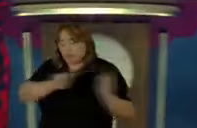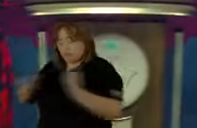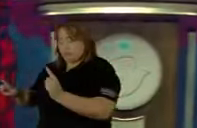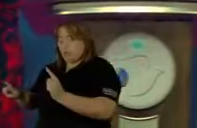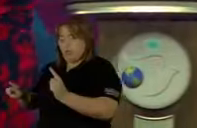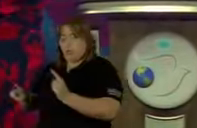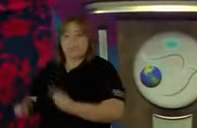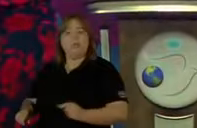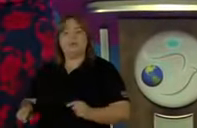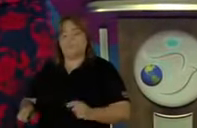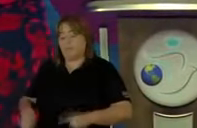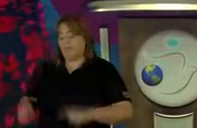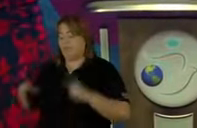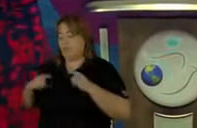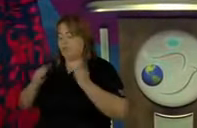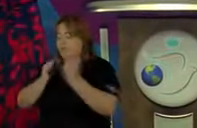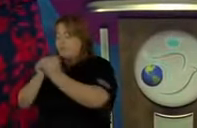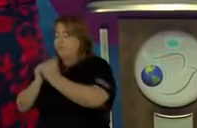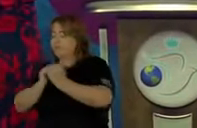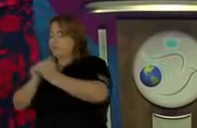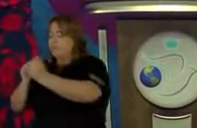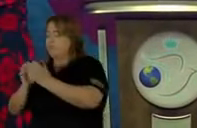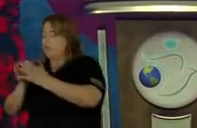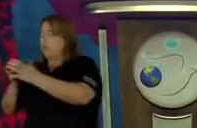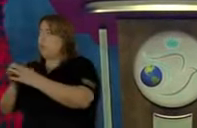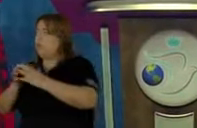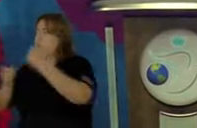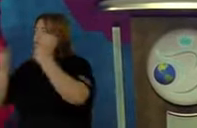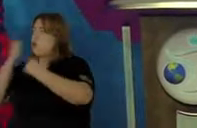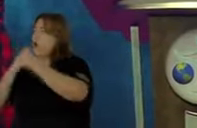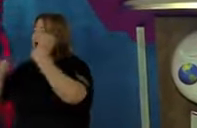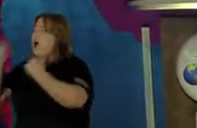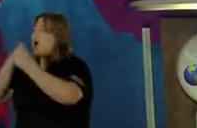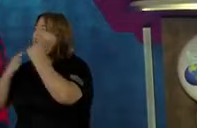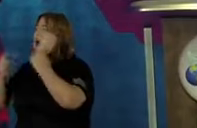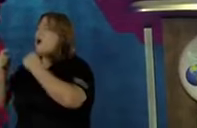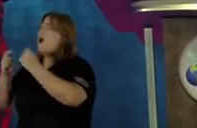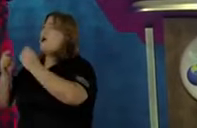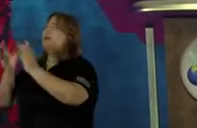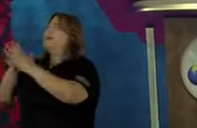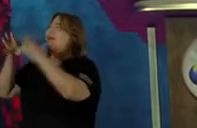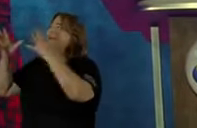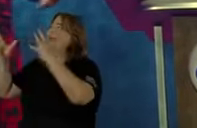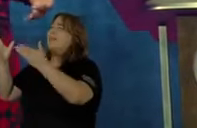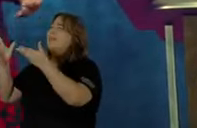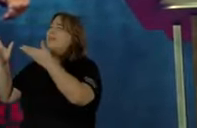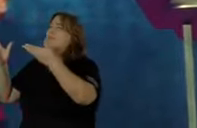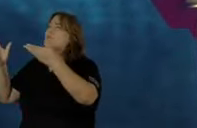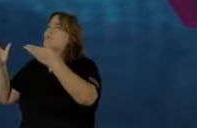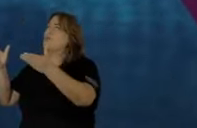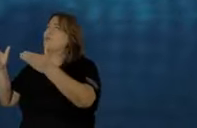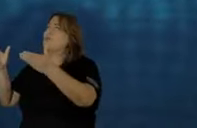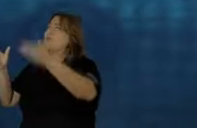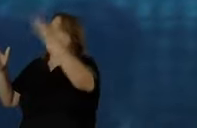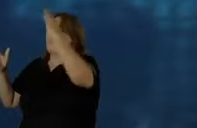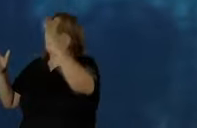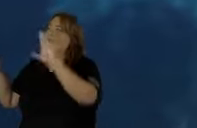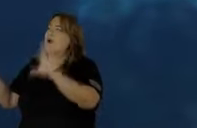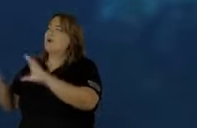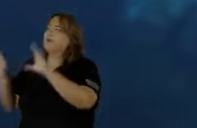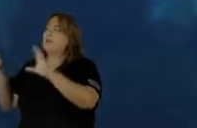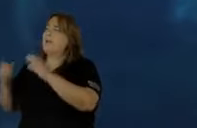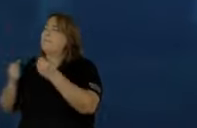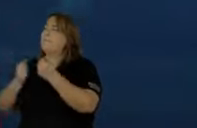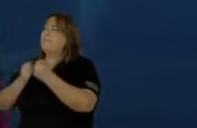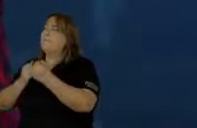a habitar junto, fue a adorar al Señor, fue a decirle cuán grandes cosas has hecho para mí, aleluya. Y aquel